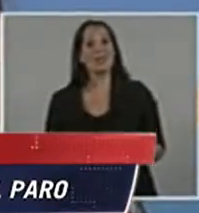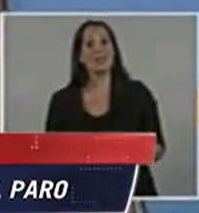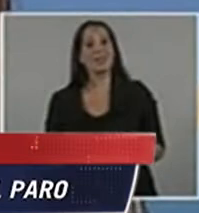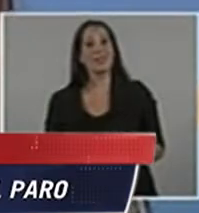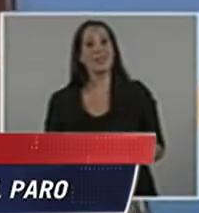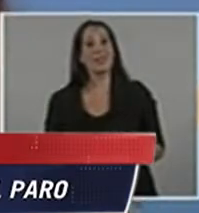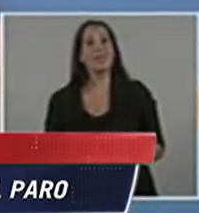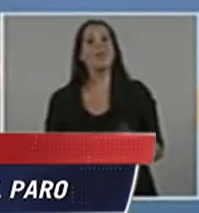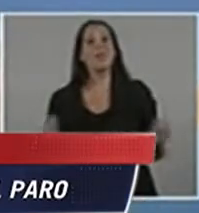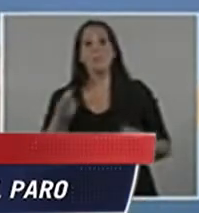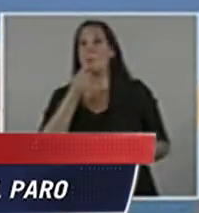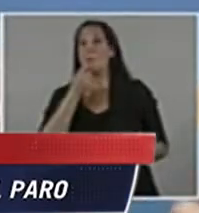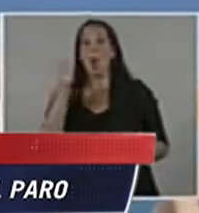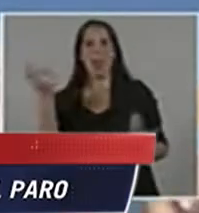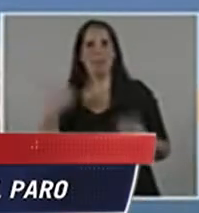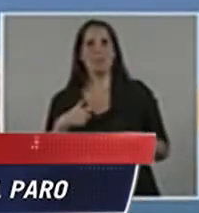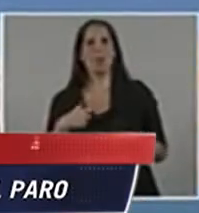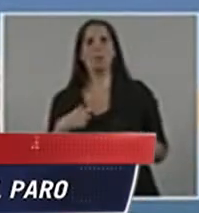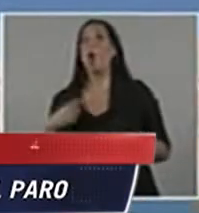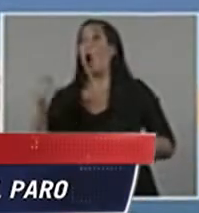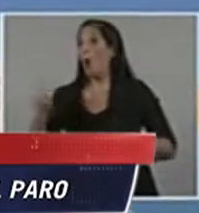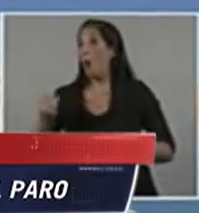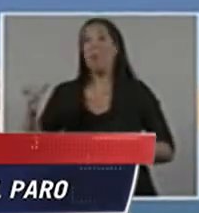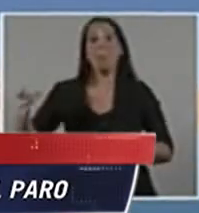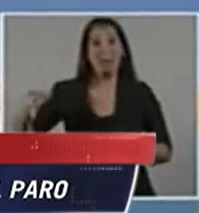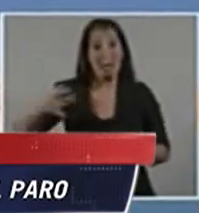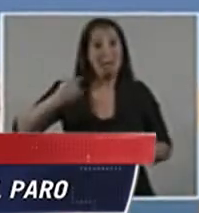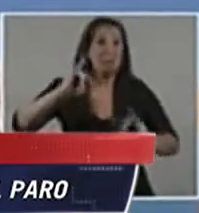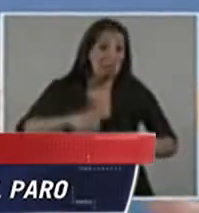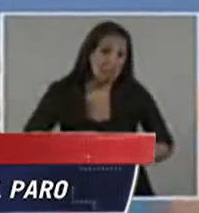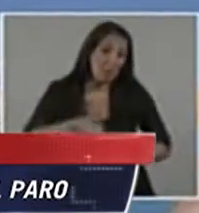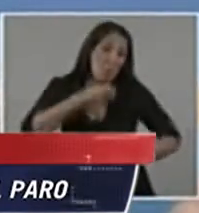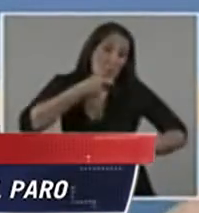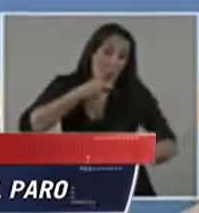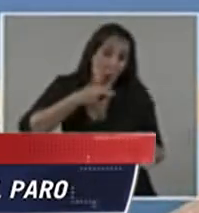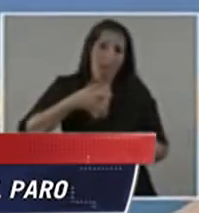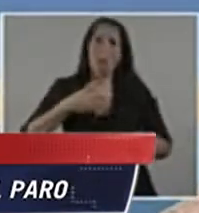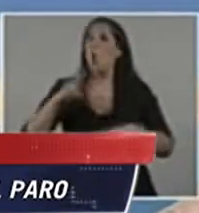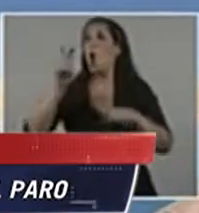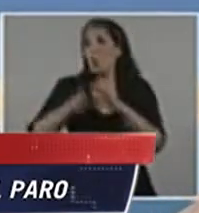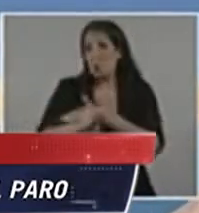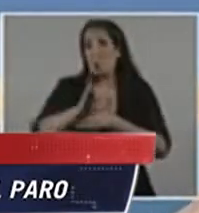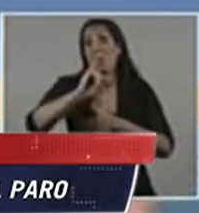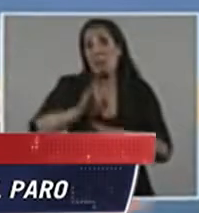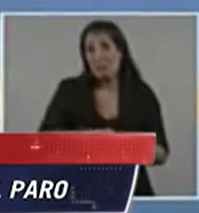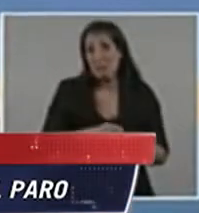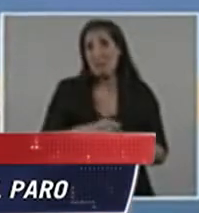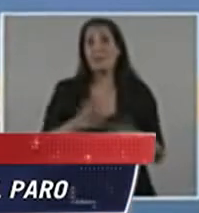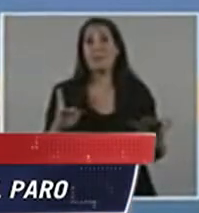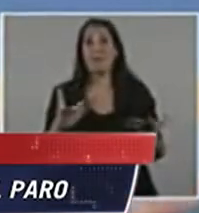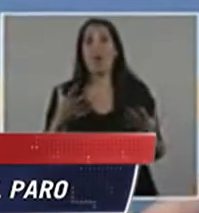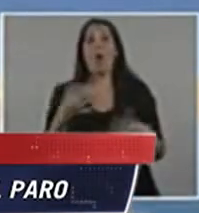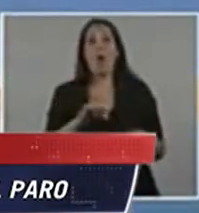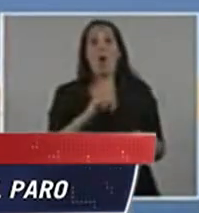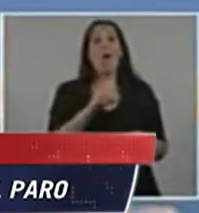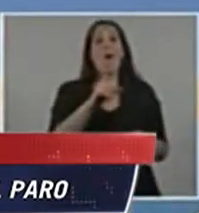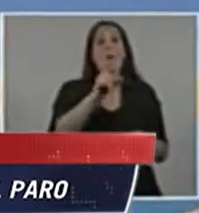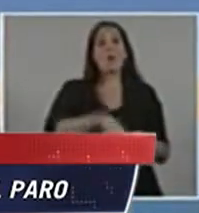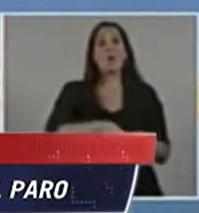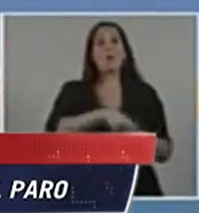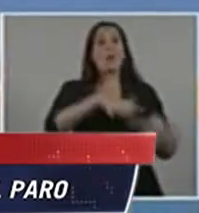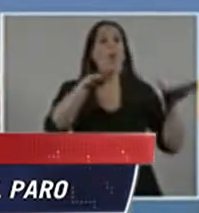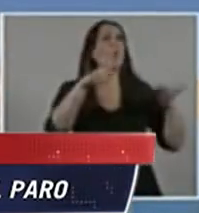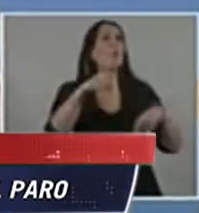Si hubiera habido trenes, si hubiera habido subte, si no hubiera habido huelga de transporte, como lo que realmente fue